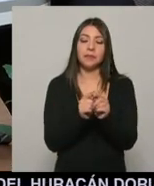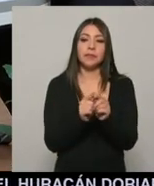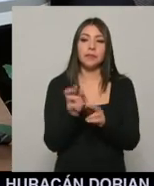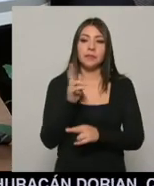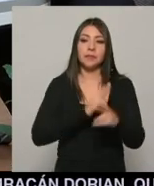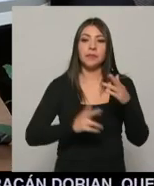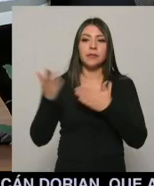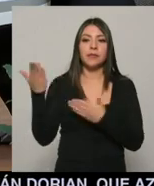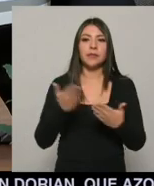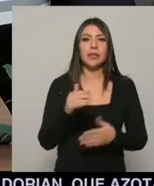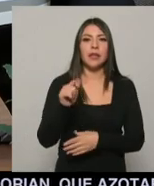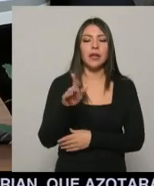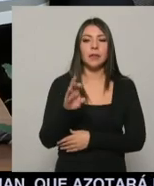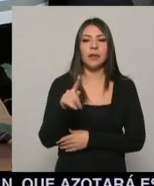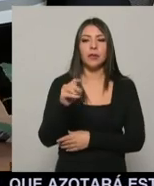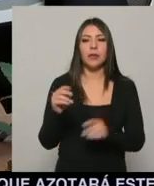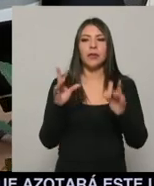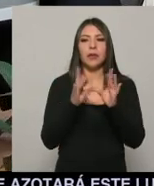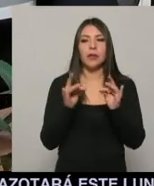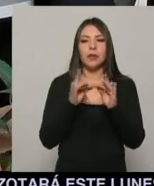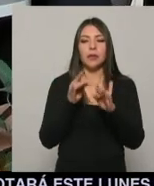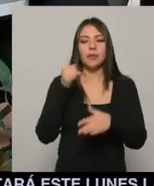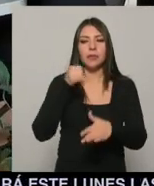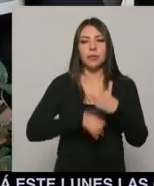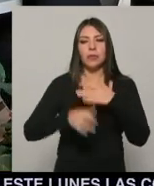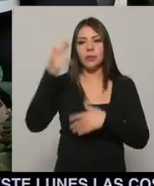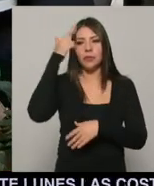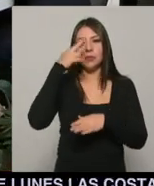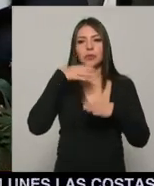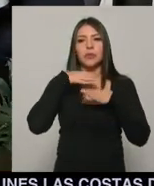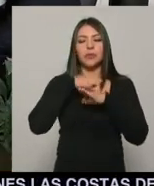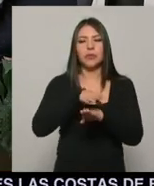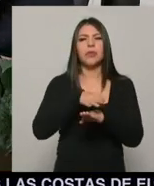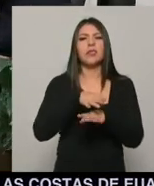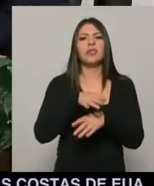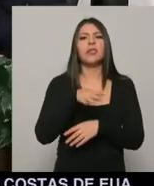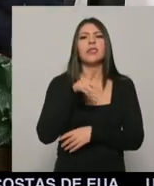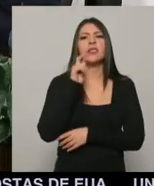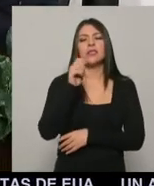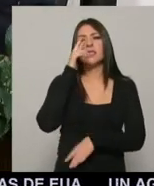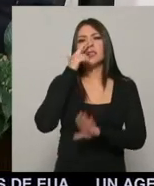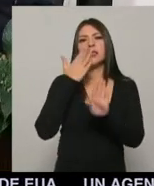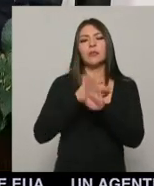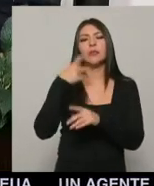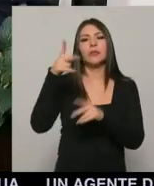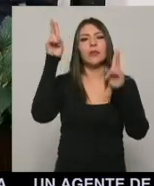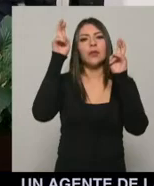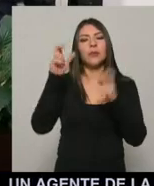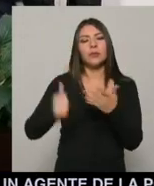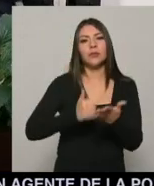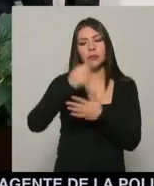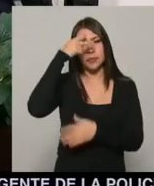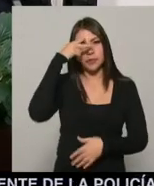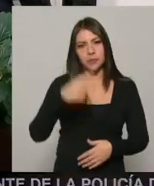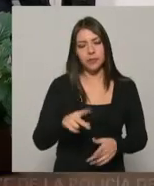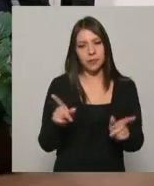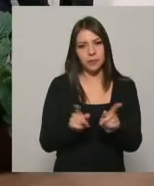ya llegó Alberto Cuenca y vamos a hacer un análisis también sobre lo que compete a la Ciudad de México. No se vaya.